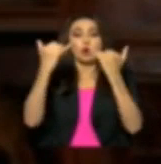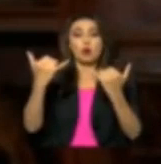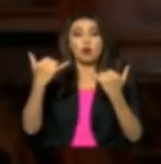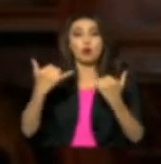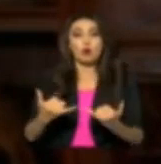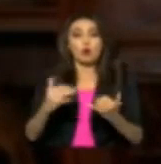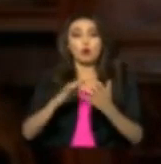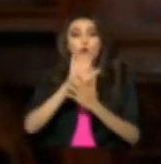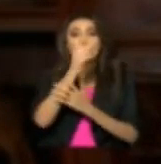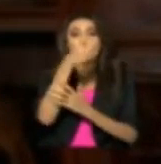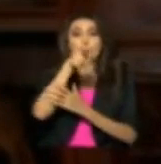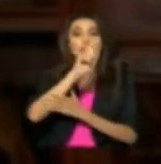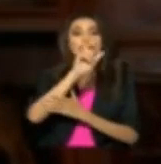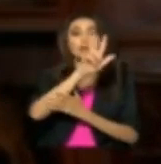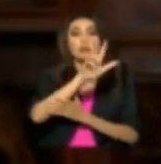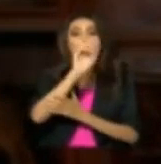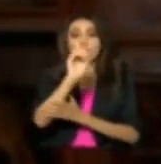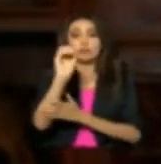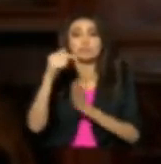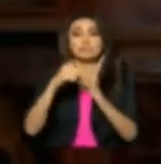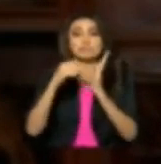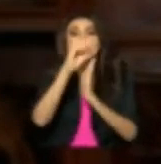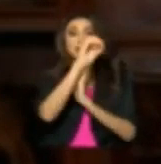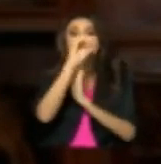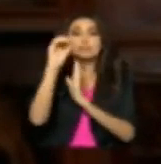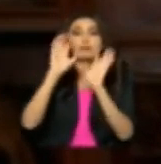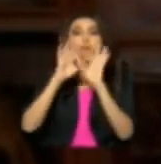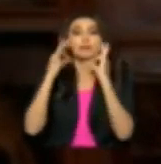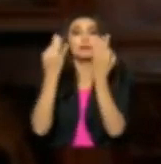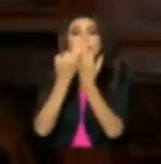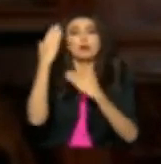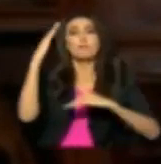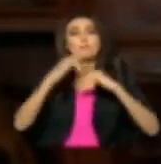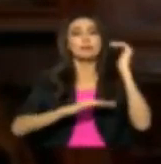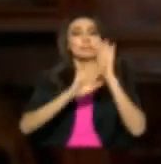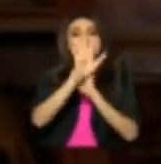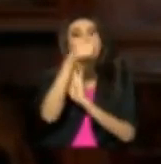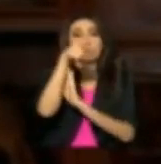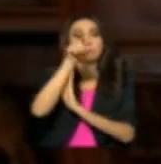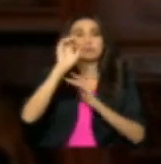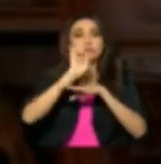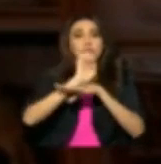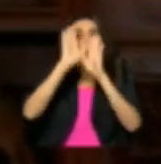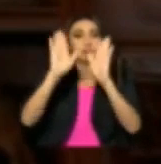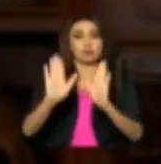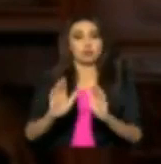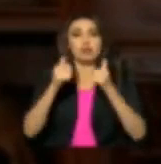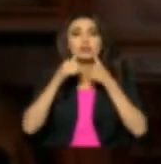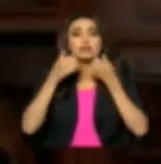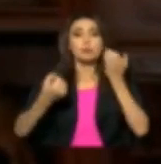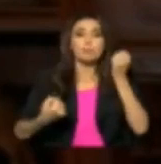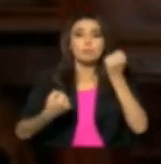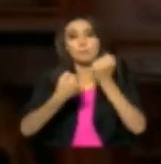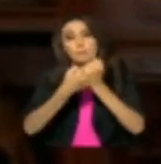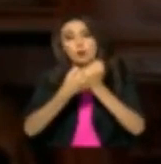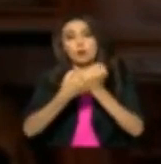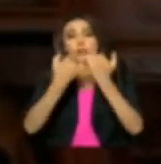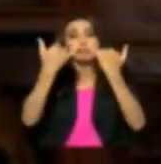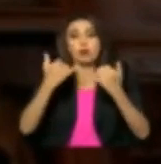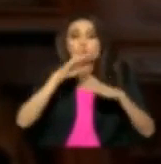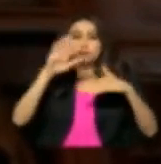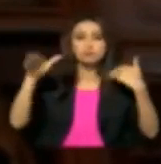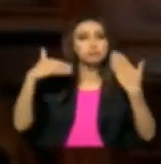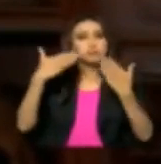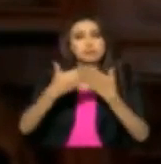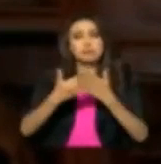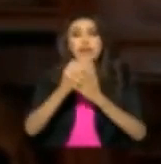serán 1.300.000 familias, o sea, más de 5 millones de ecuatorianos en total los que serán apoyados. Todos ellos